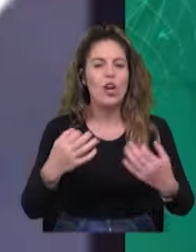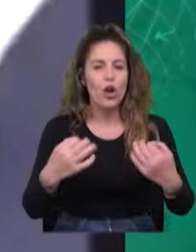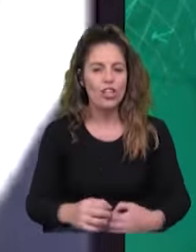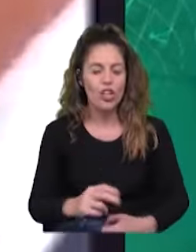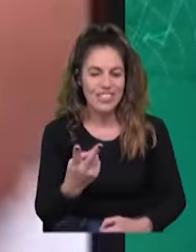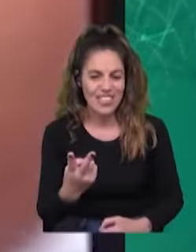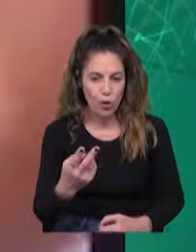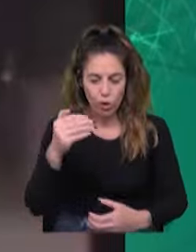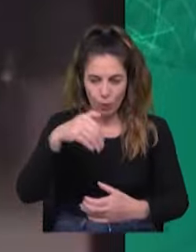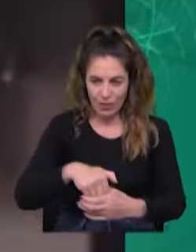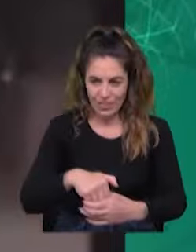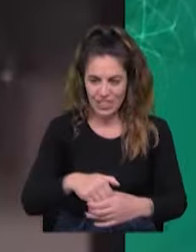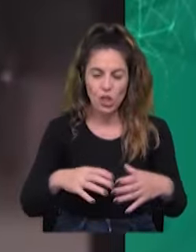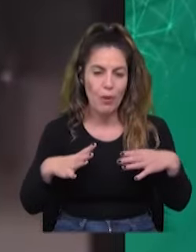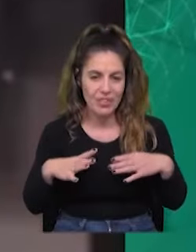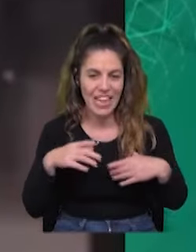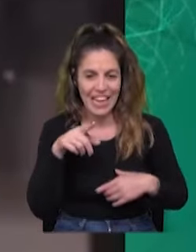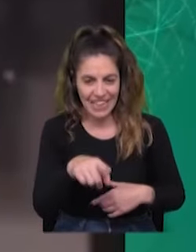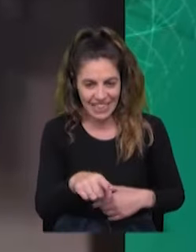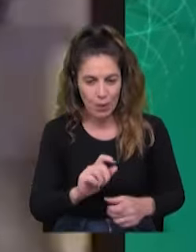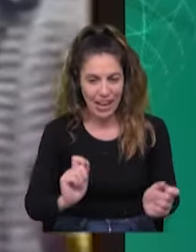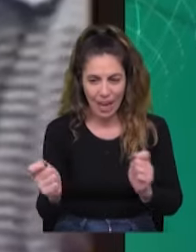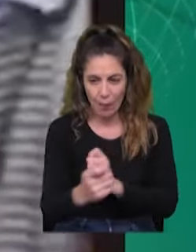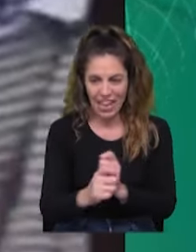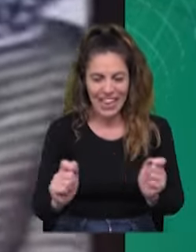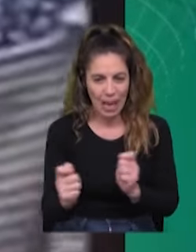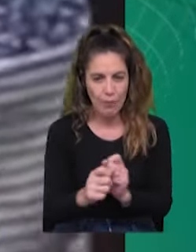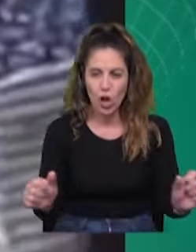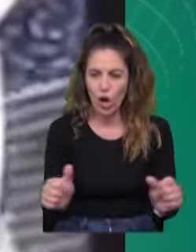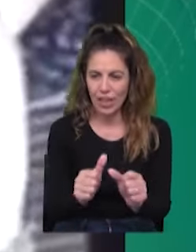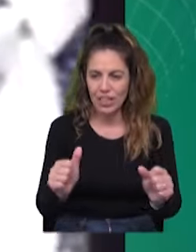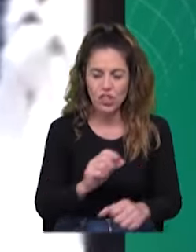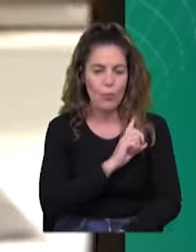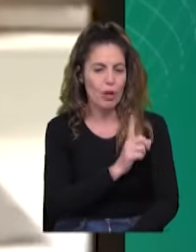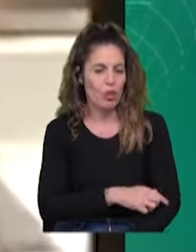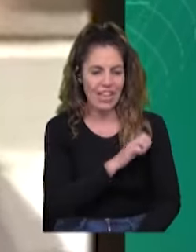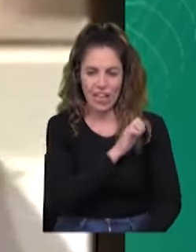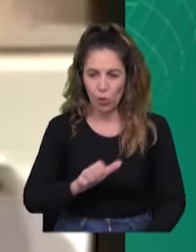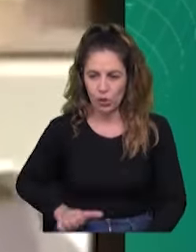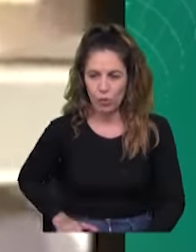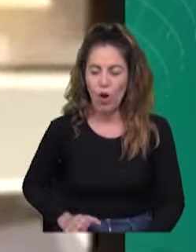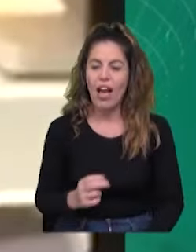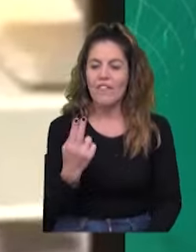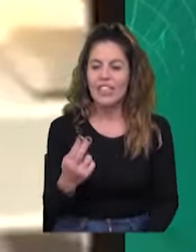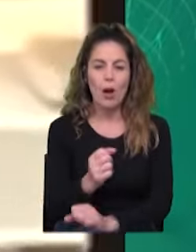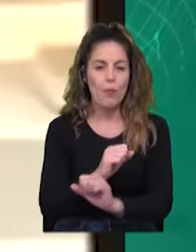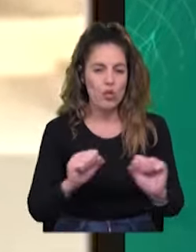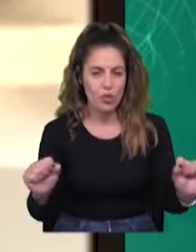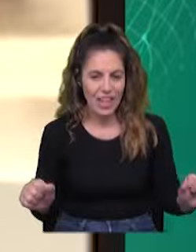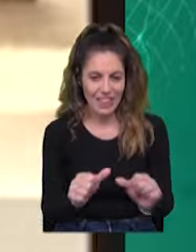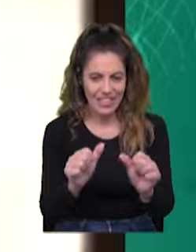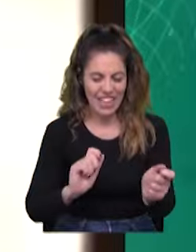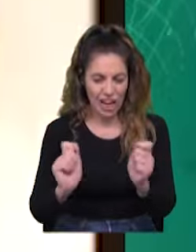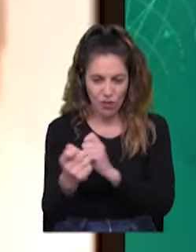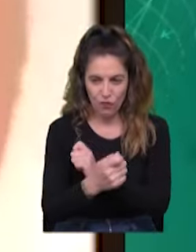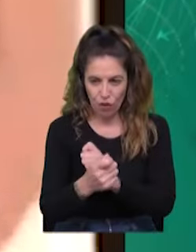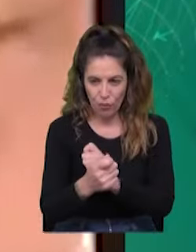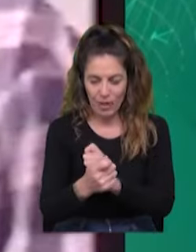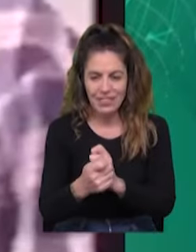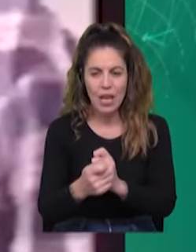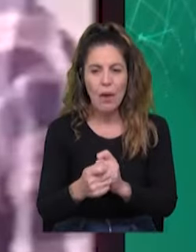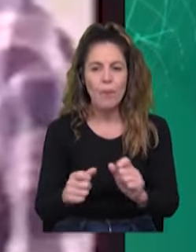plebicito previsional en ese caso para revertir el cambio impulsado por el poder ejecutivo que habilitaba la posibilidad de hacer reformas previsionales